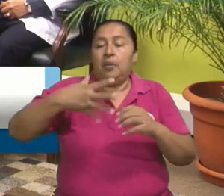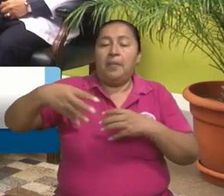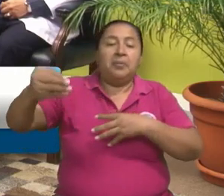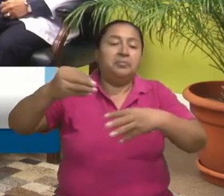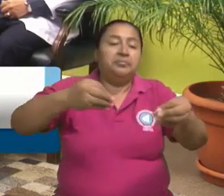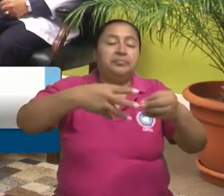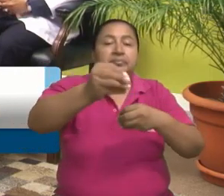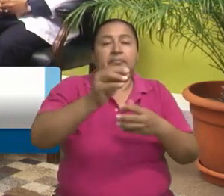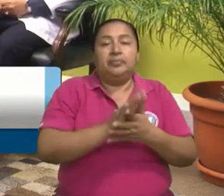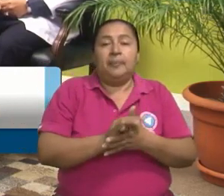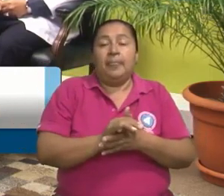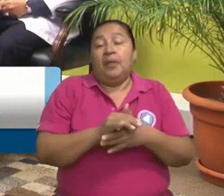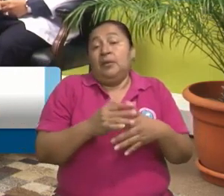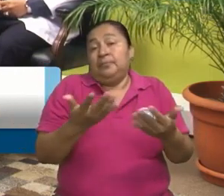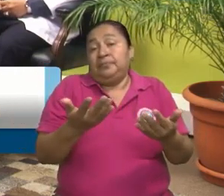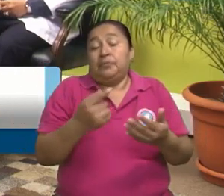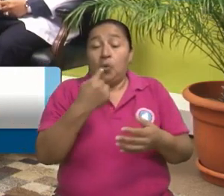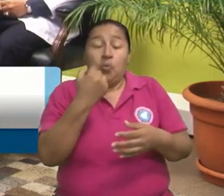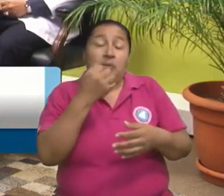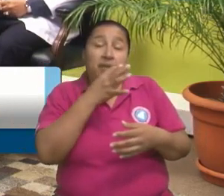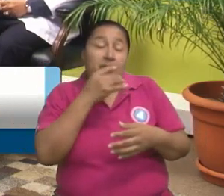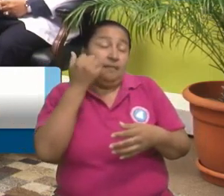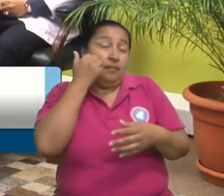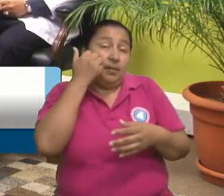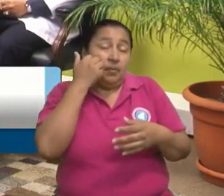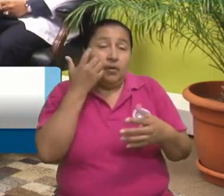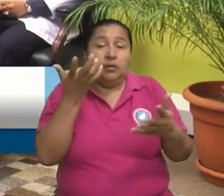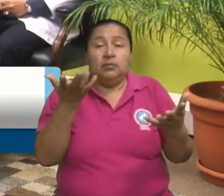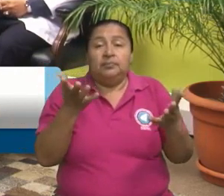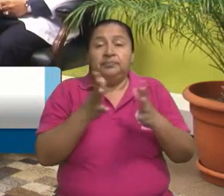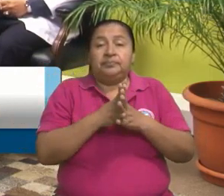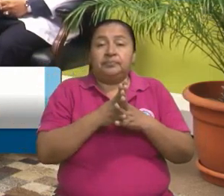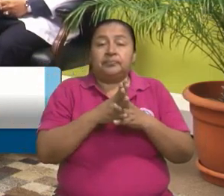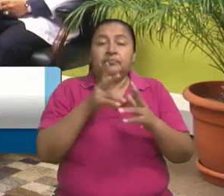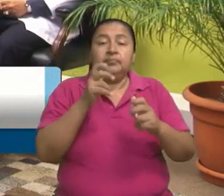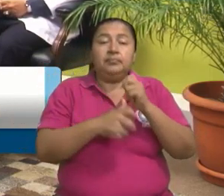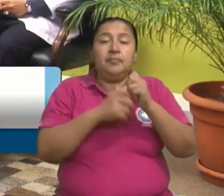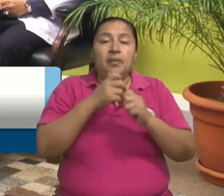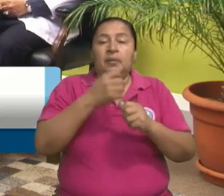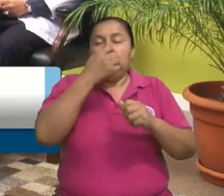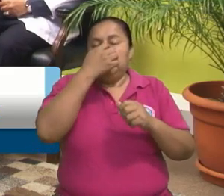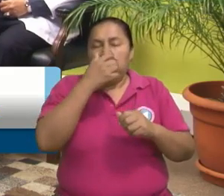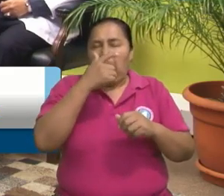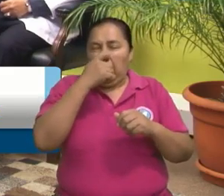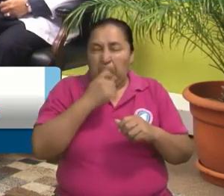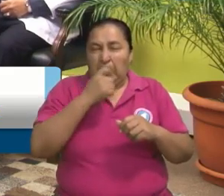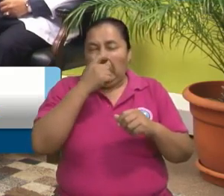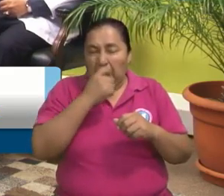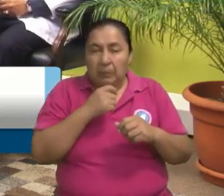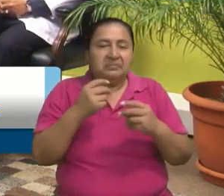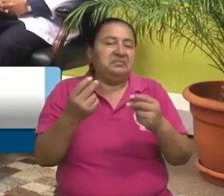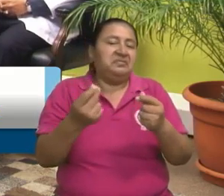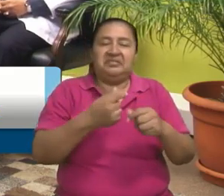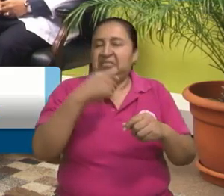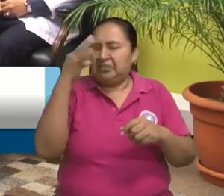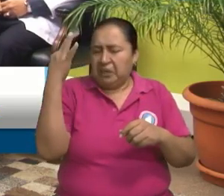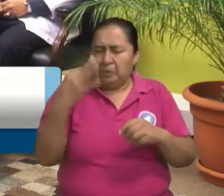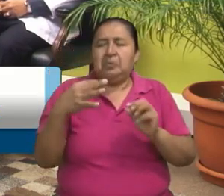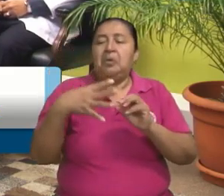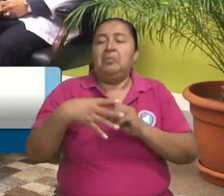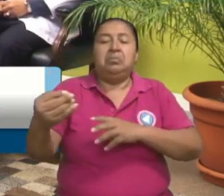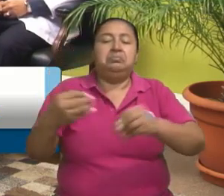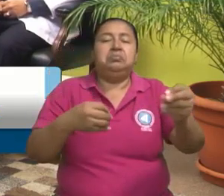si hay un niño enfermo con problema respiratorio pues es muy probable que se la transmita